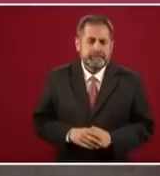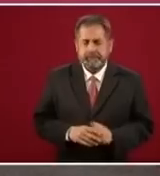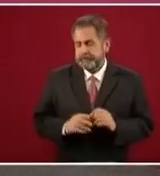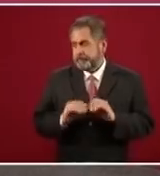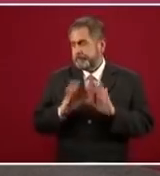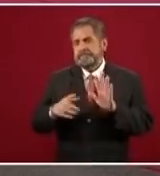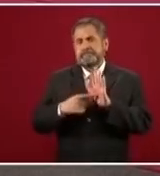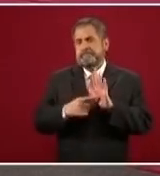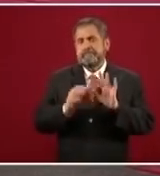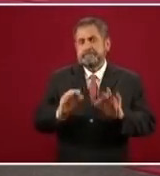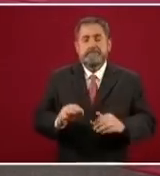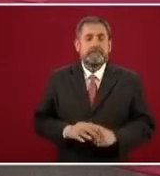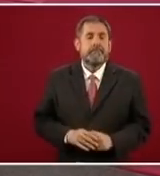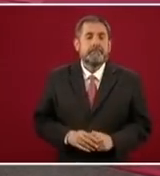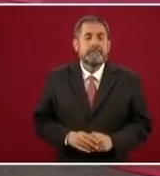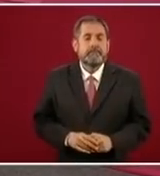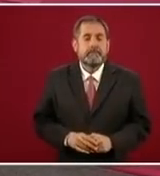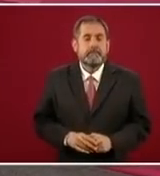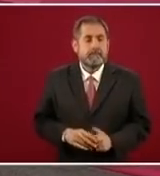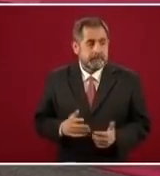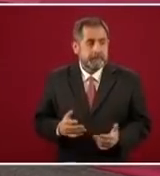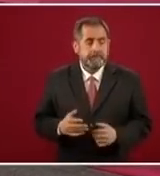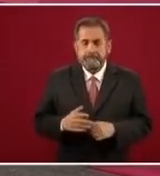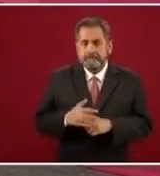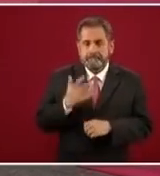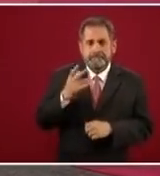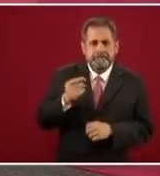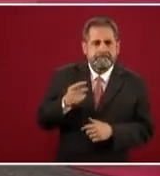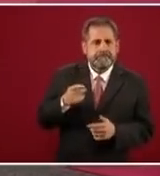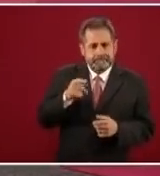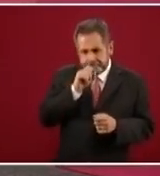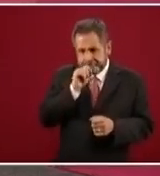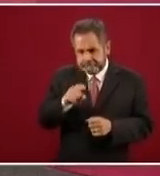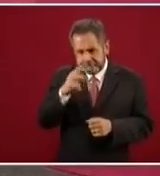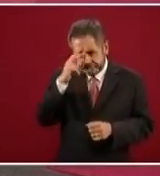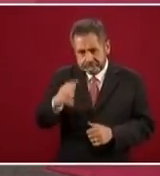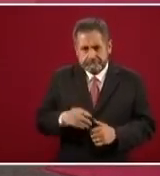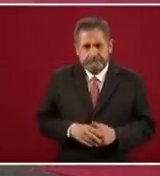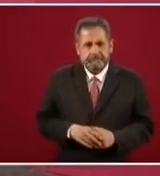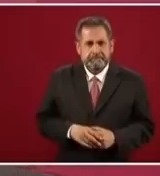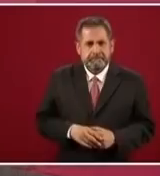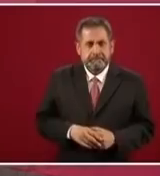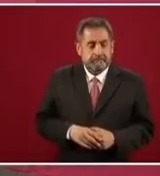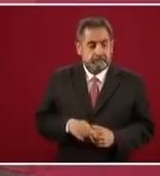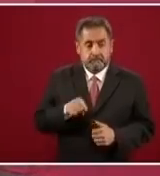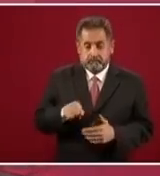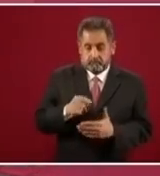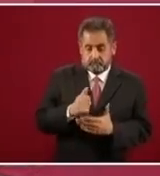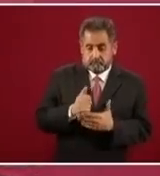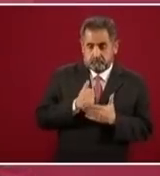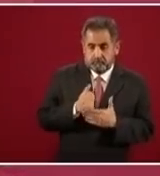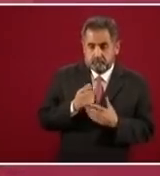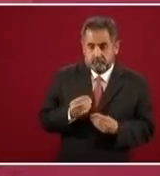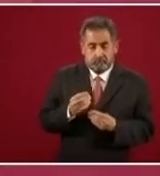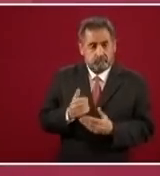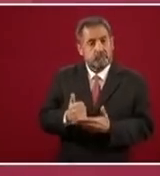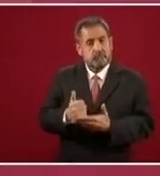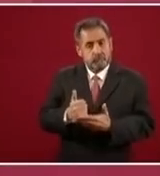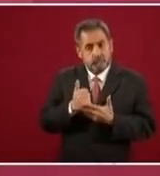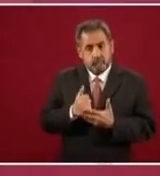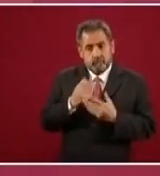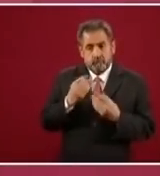ejemplar. ¿Por qué no tenerlo en México? Nos va a ayudar mucho, mucho, mucho,